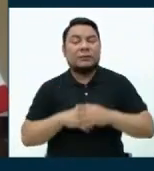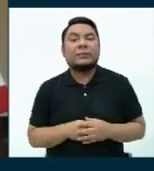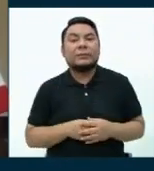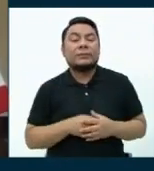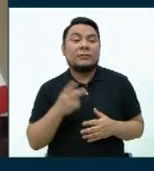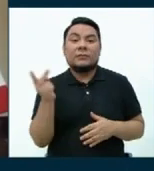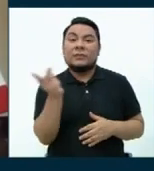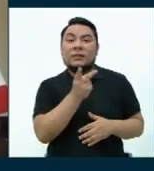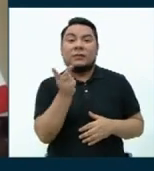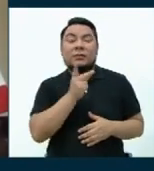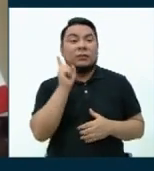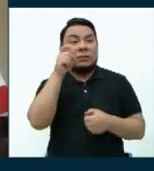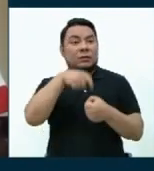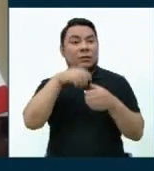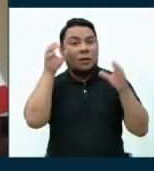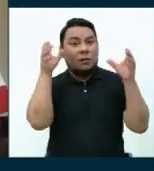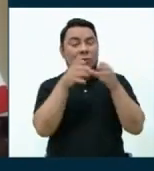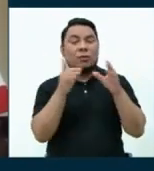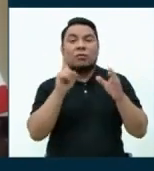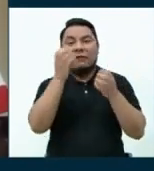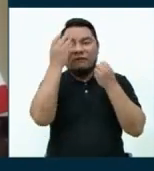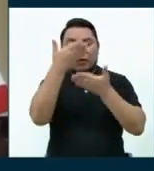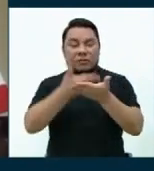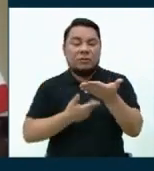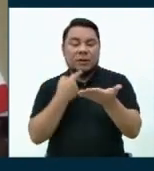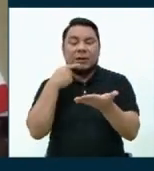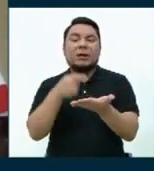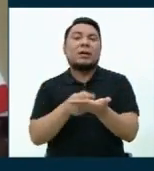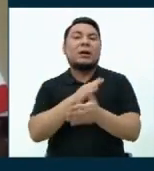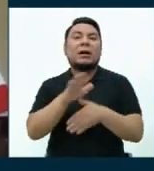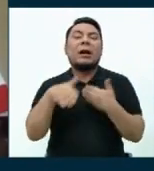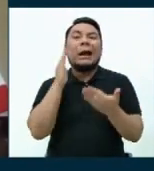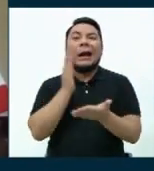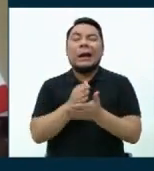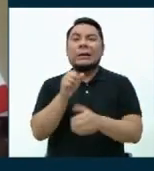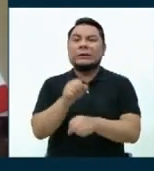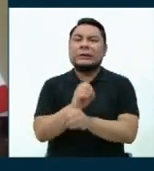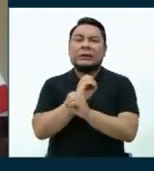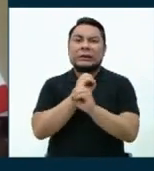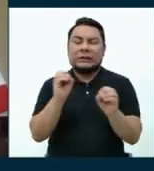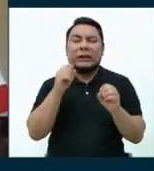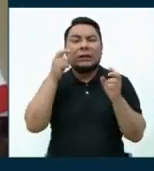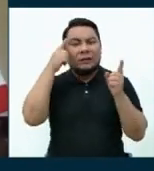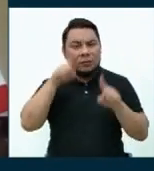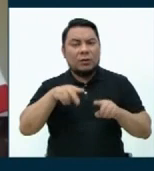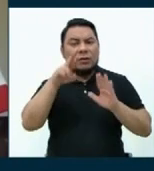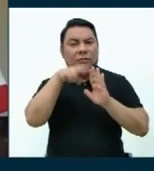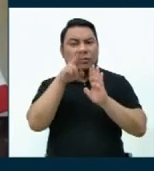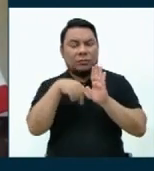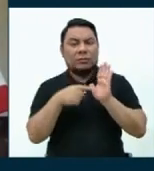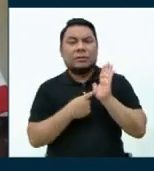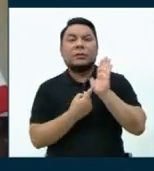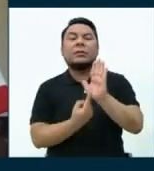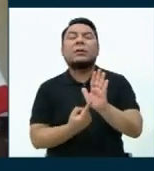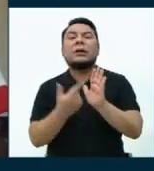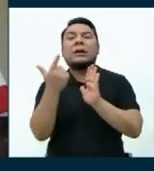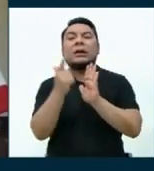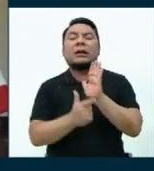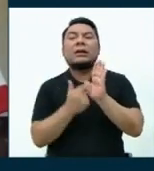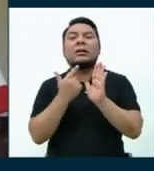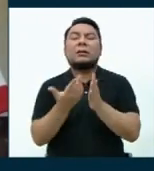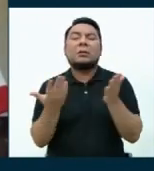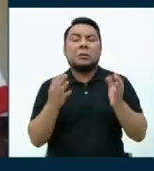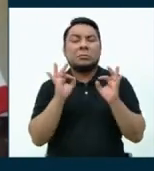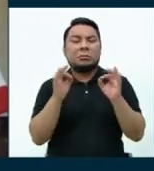Ambas aspirantes al Congreso no registran información en la sección de antecedentes penales de acuerdo al reglamento de inscripción de fórmulas y listas de